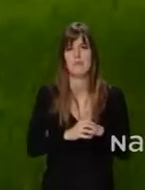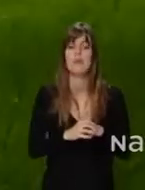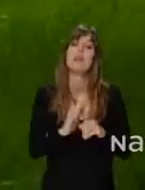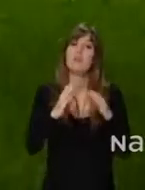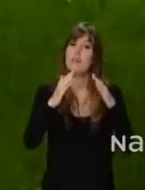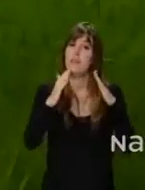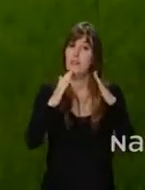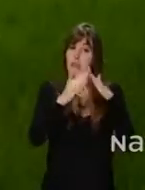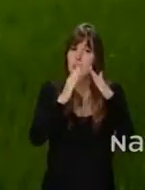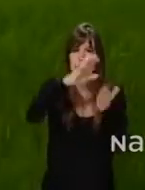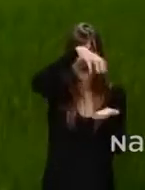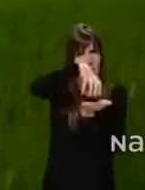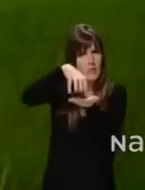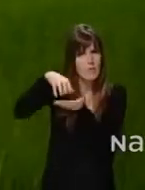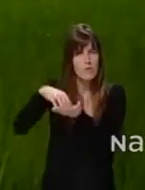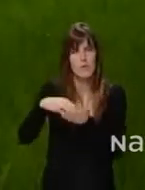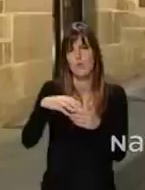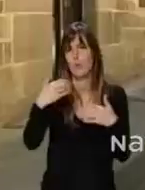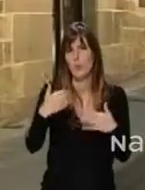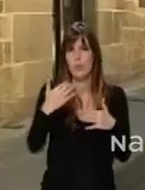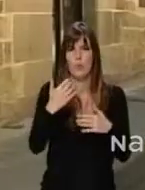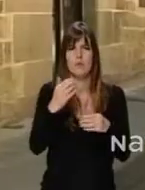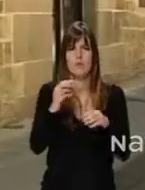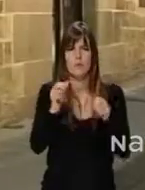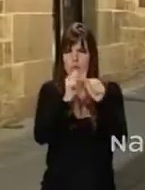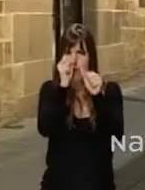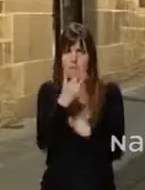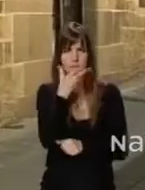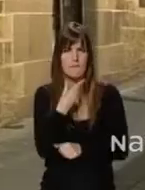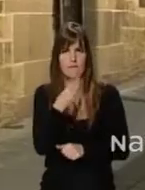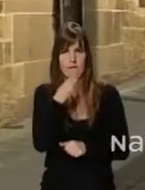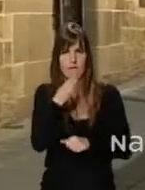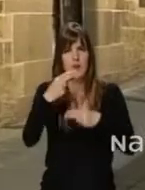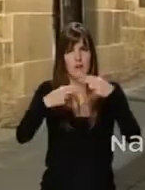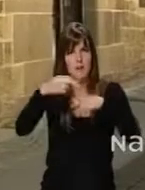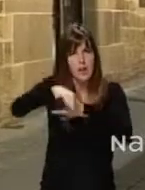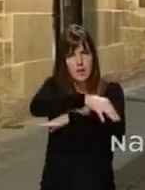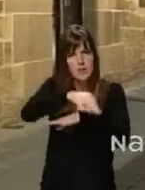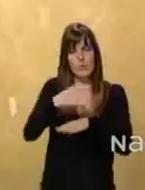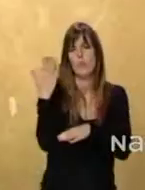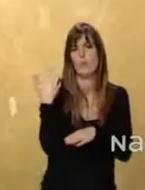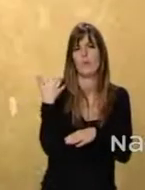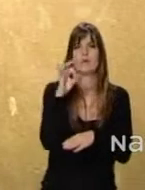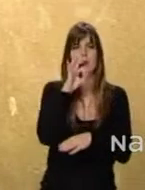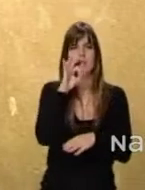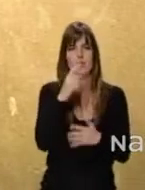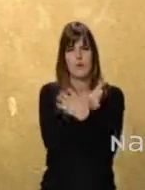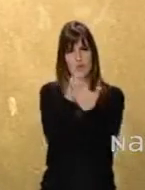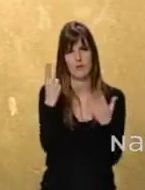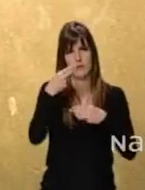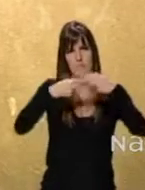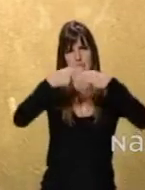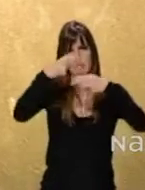detenerse en muchas de sus casas. Son auténticos ejemplos de belleza y modelos de arquitectura de comienzos del siglo